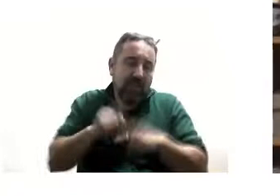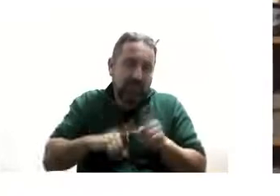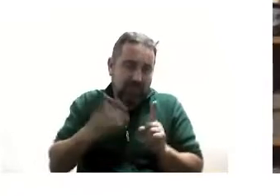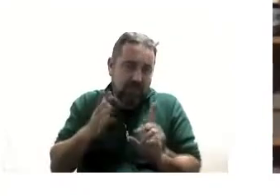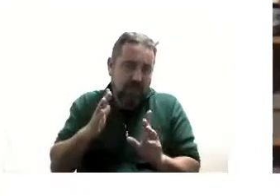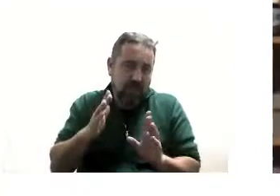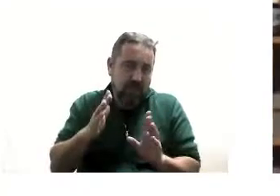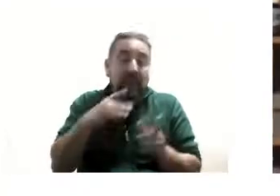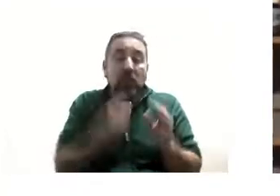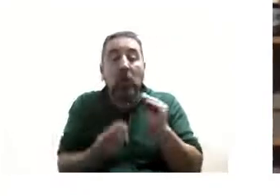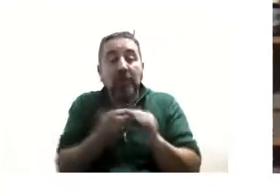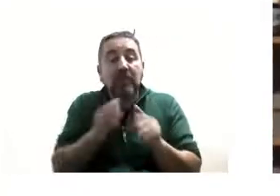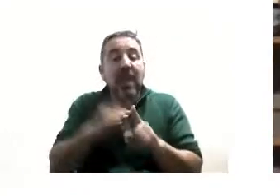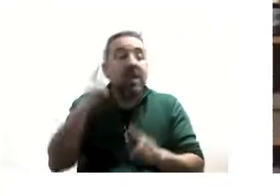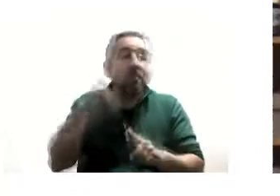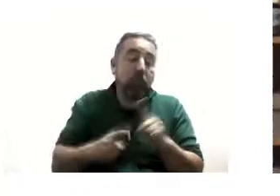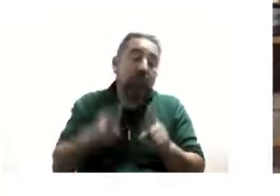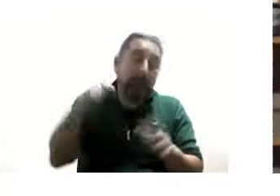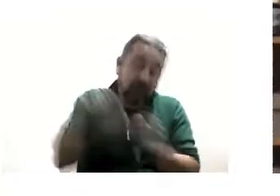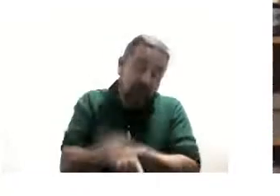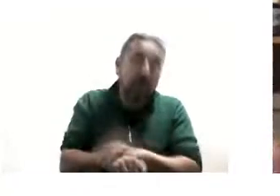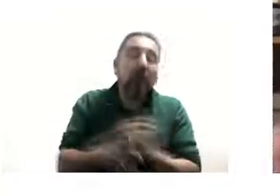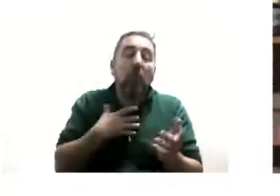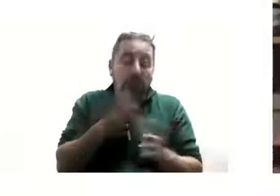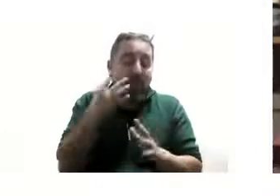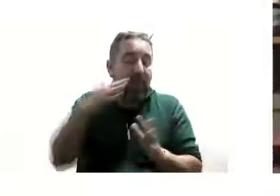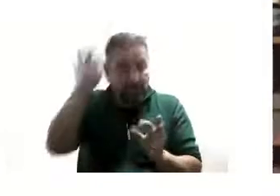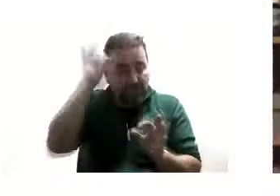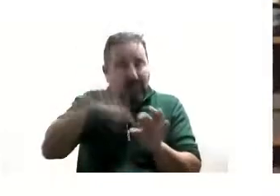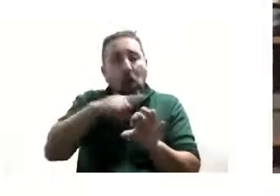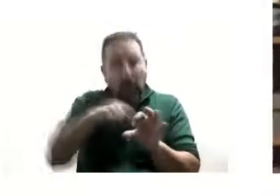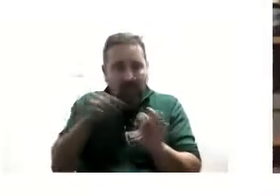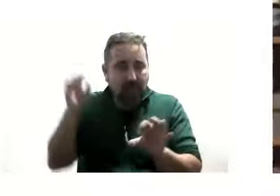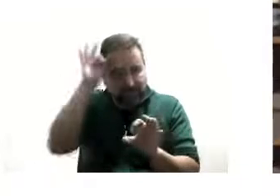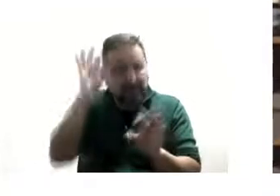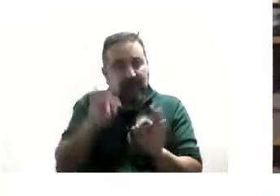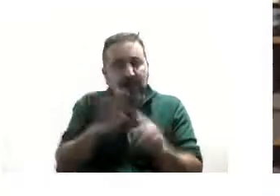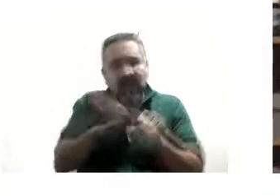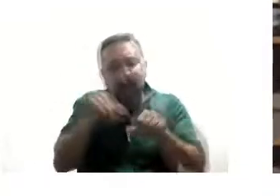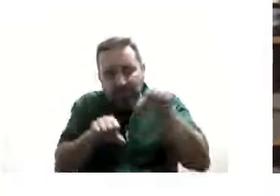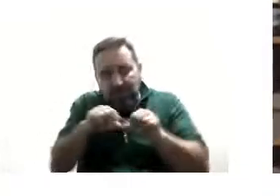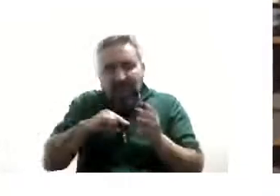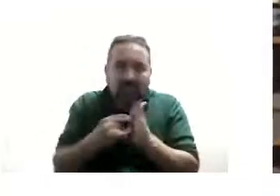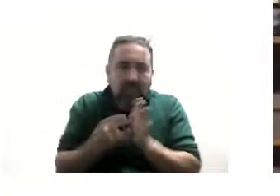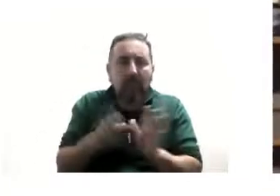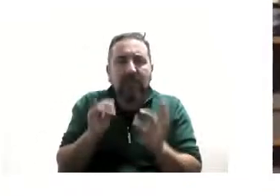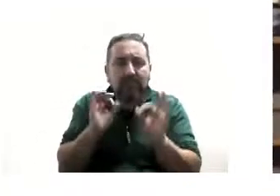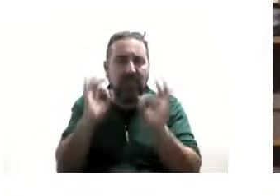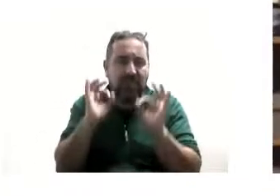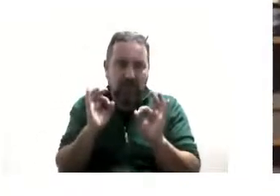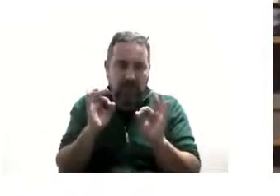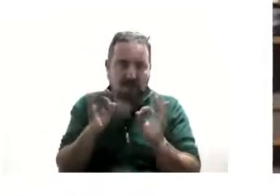realmente esto coincide con una hipoacusia profunda, se puede colocar un implante coclear con una técnica quirúrgica un poco específica en los